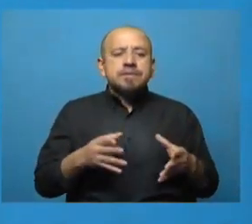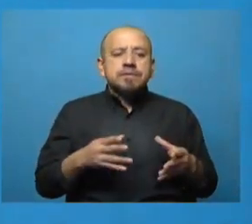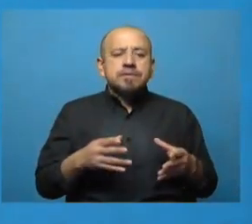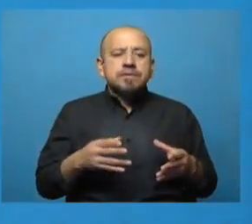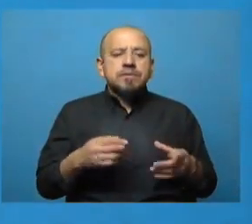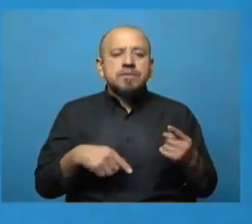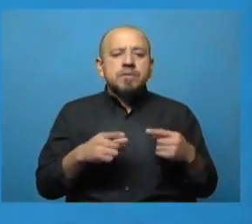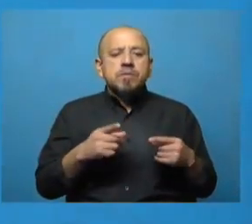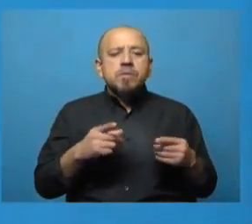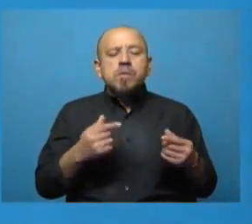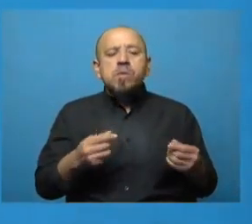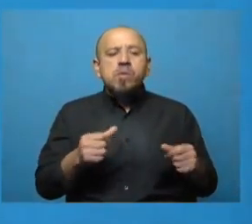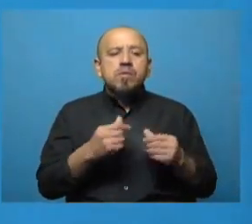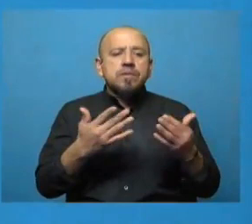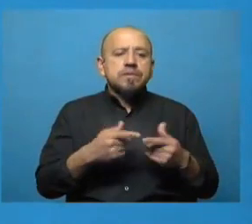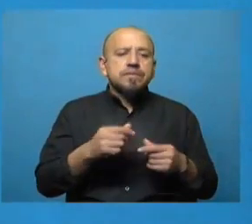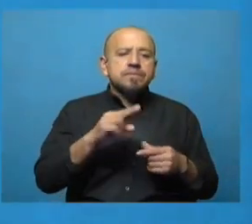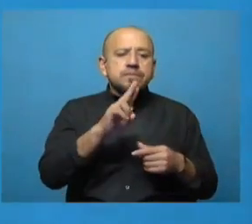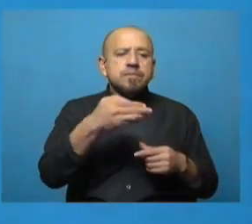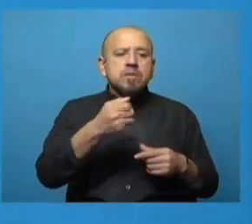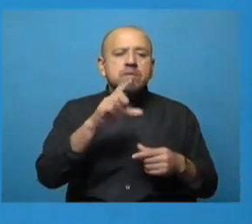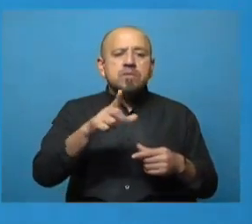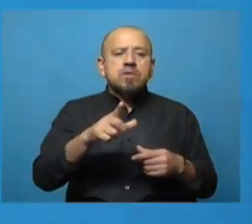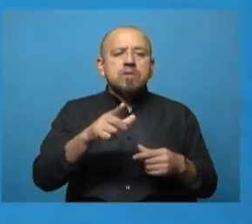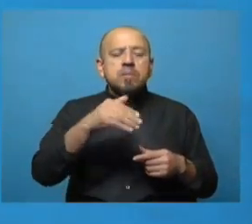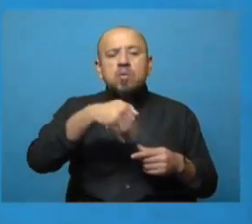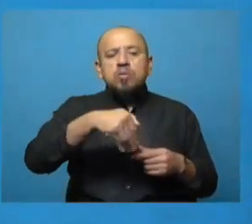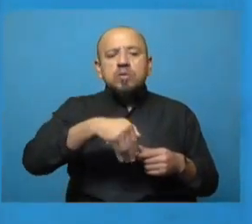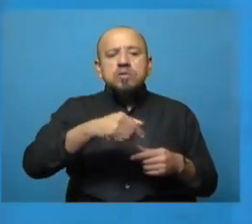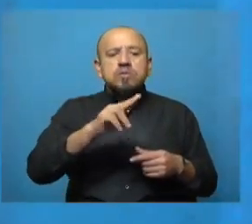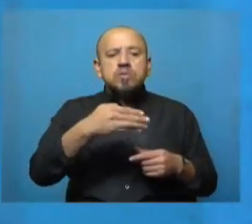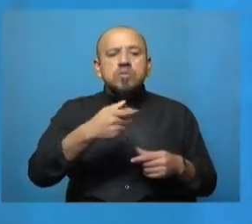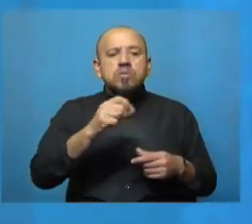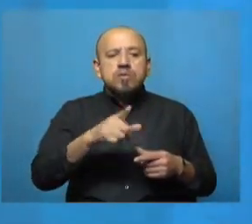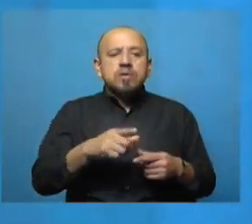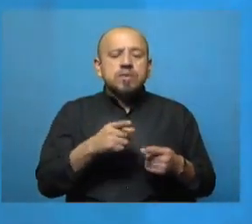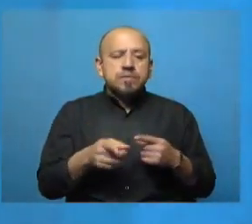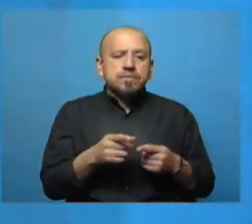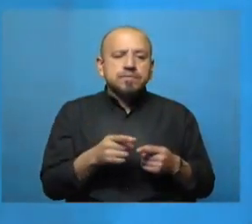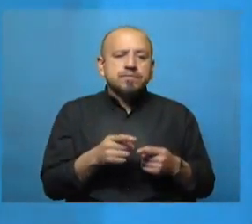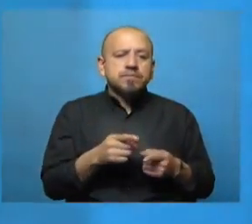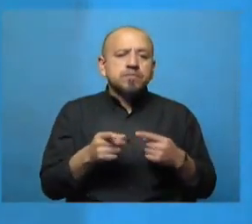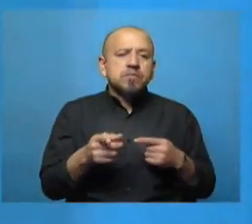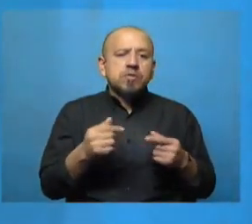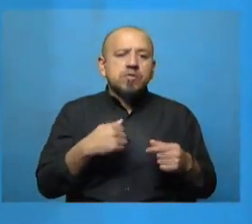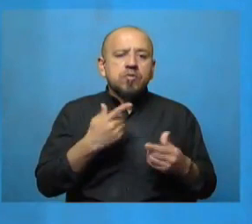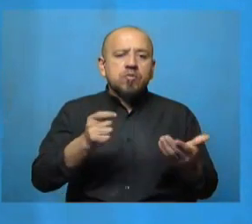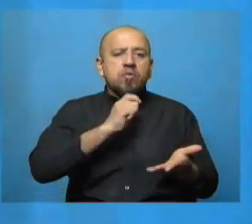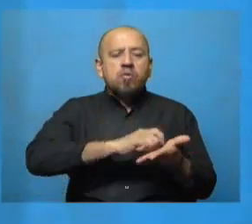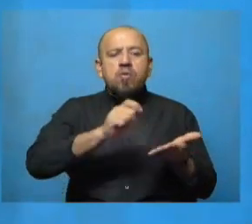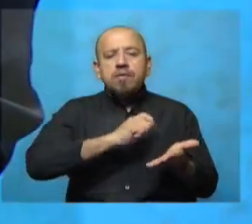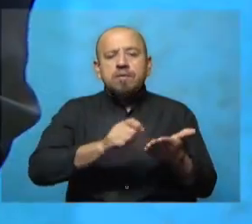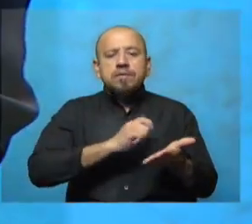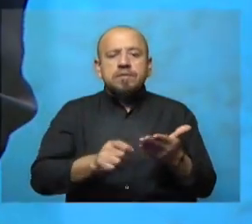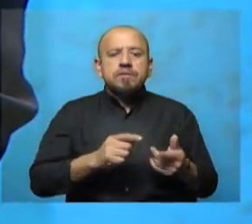en el sentido de las composiciones bueno igual no Mauricio es un animal preferidos